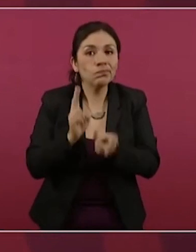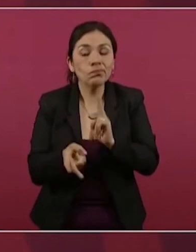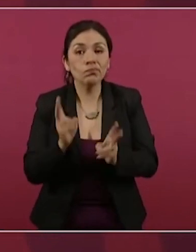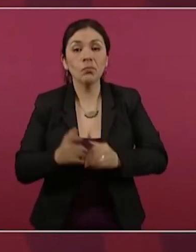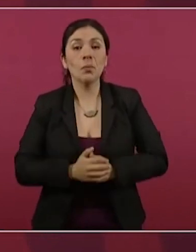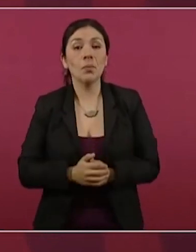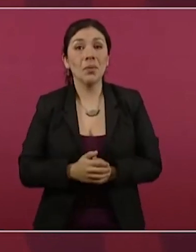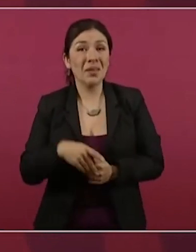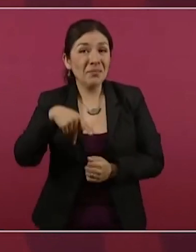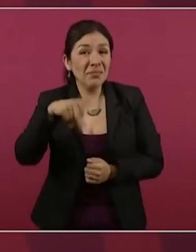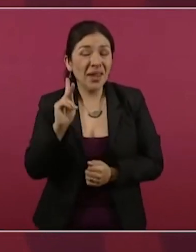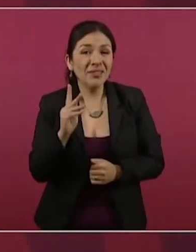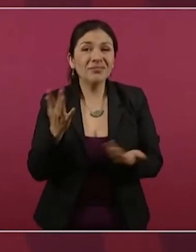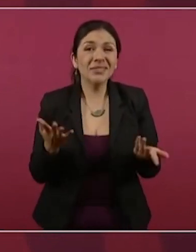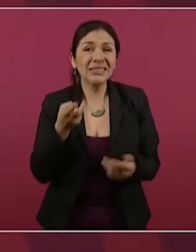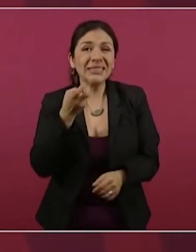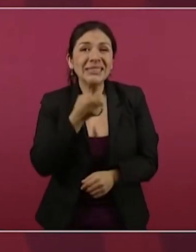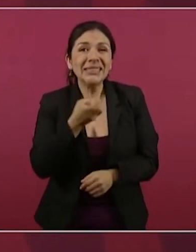Pero son de esas